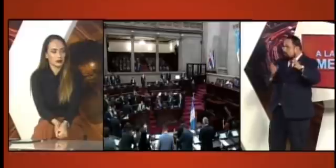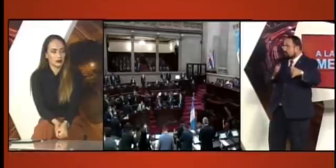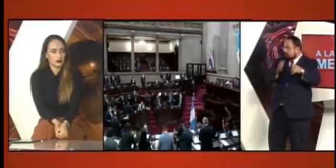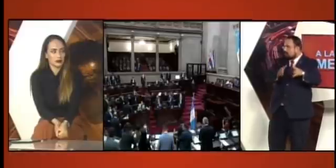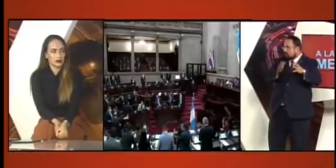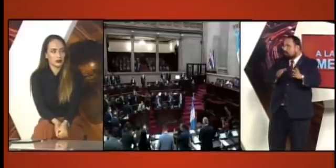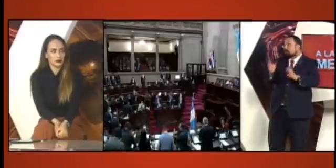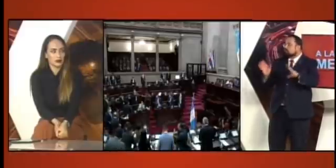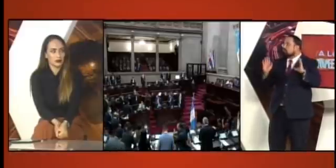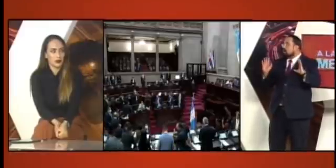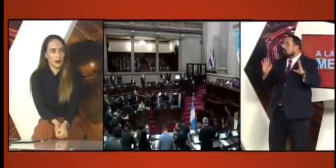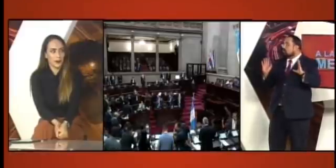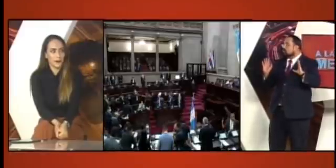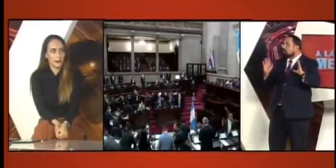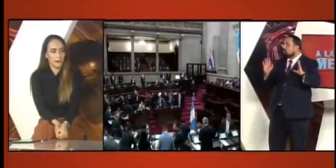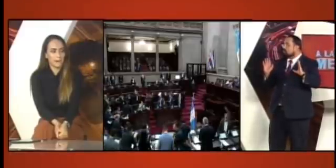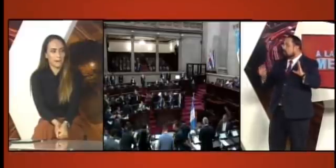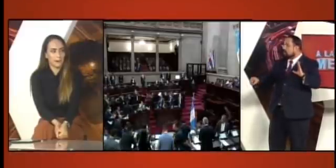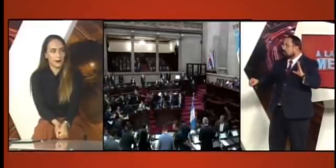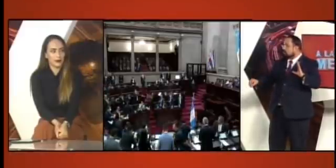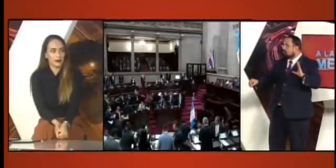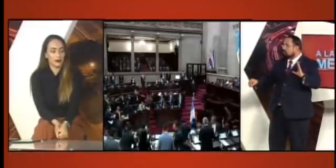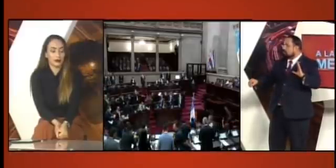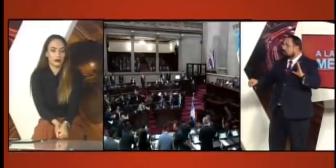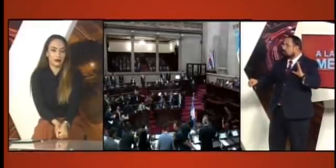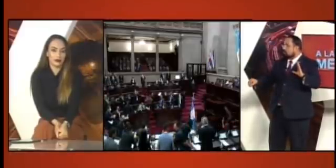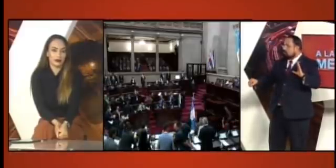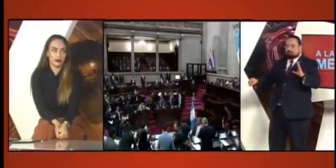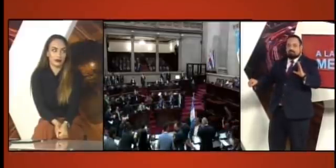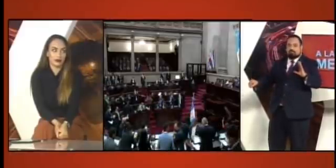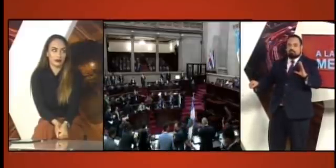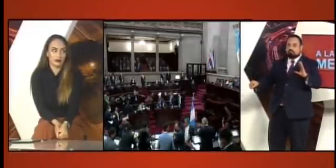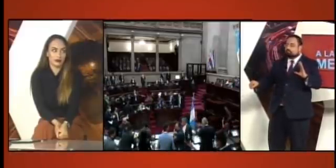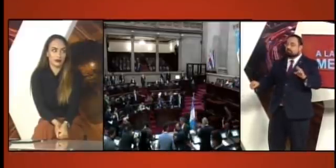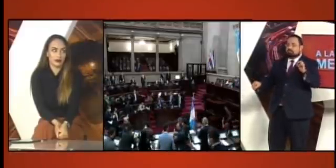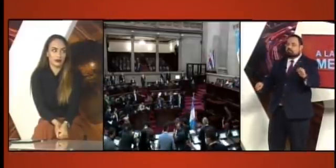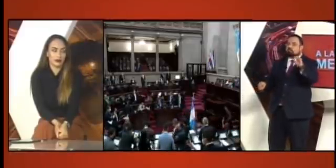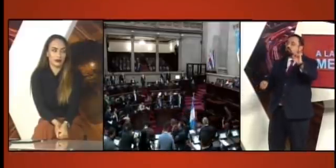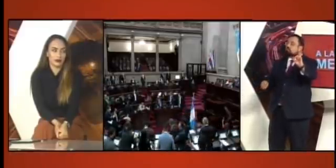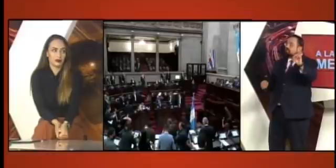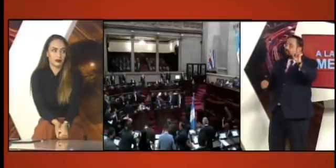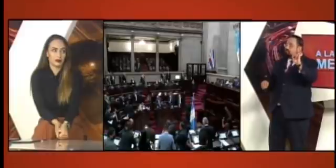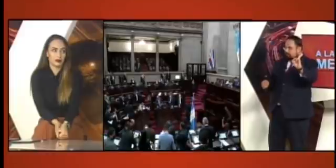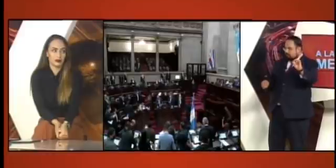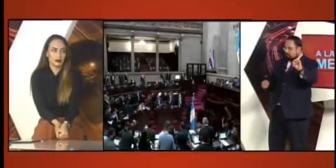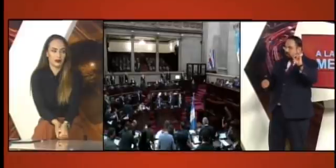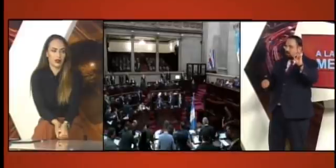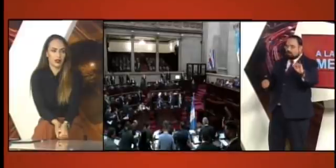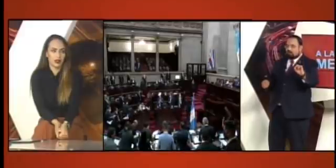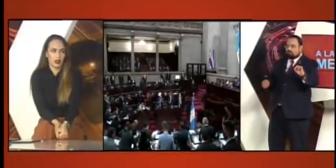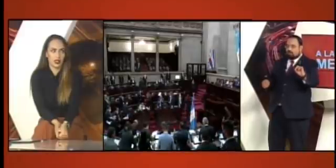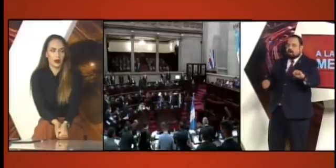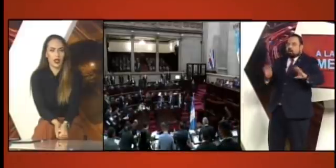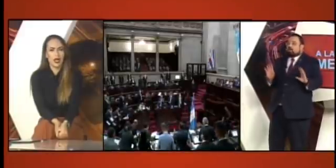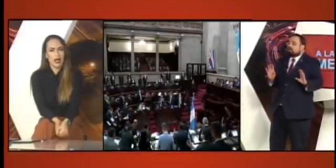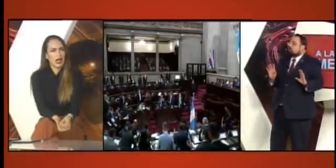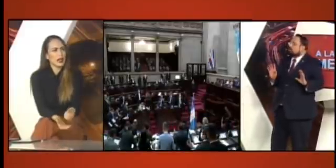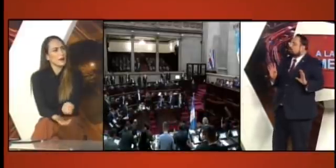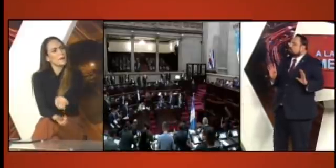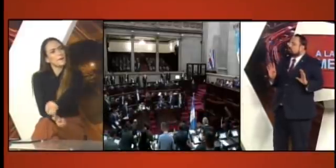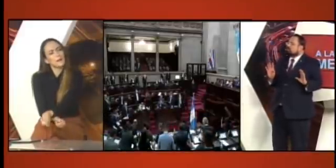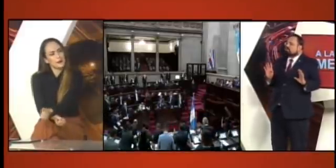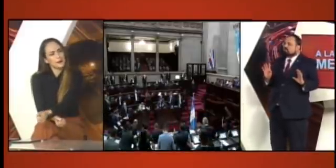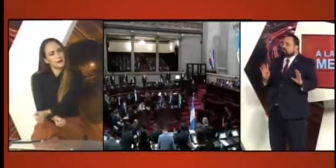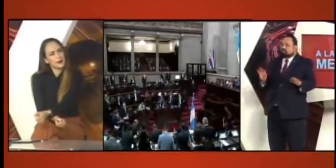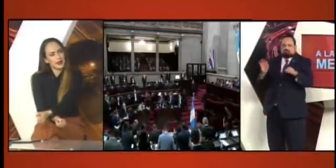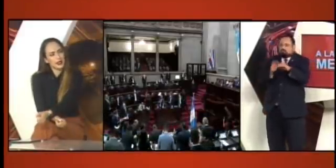pareciera ser que para ellos es válido no si esto se da en este momento así deberíamos de interpretarlo según la interpretación que ellos dan ahora qué es lo que